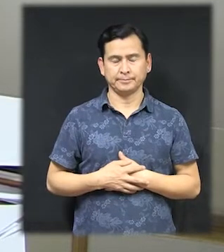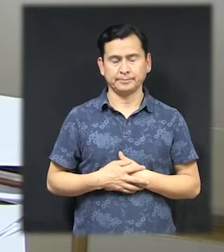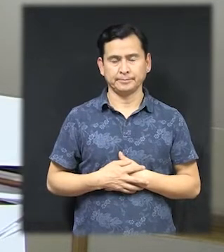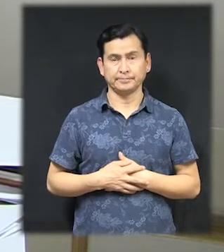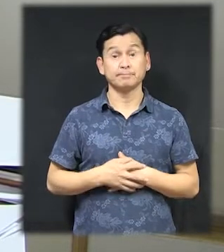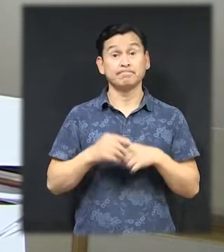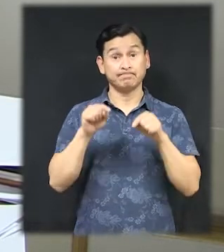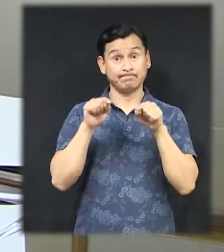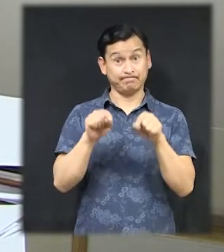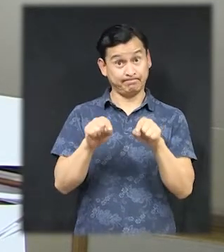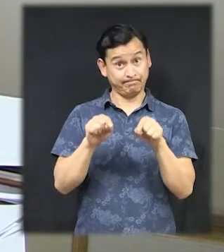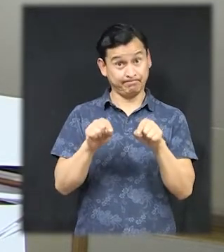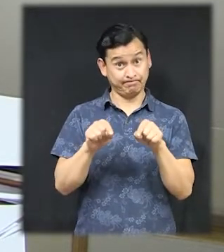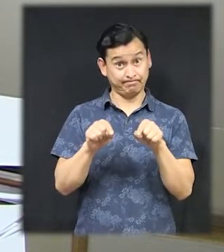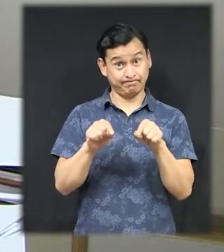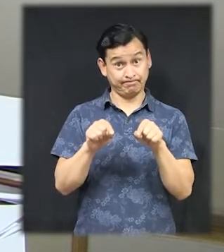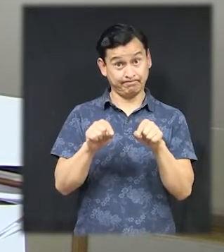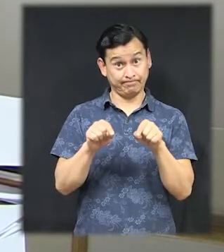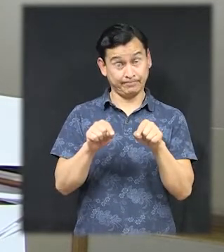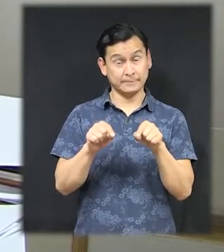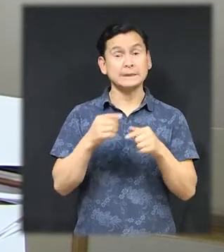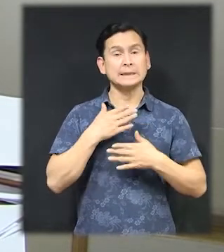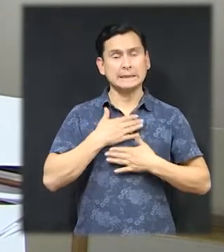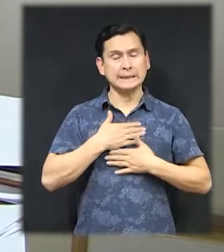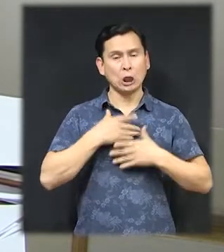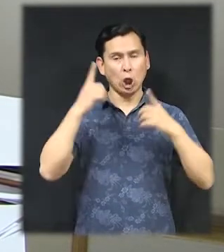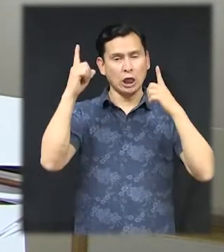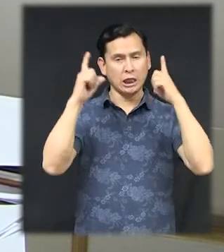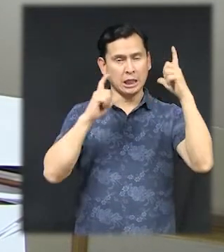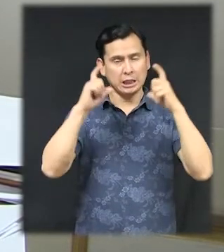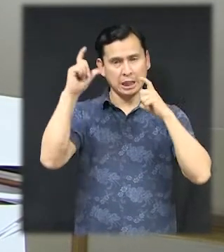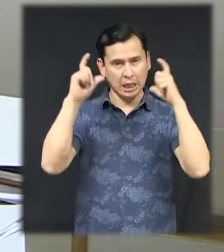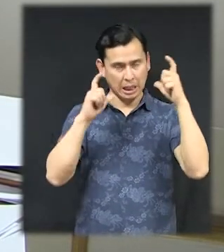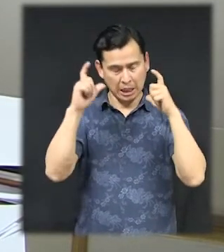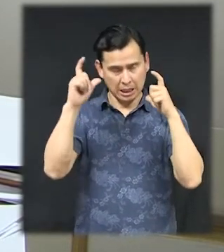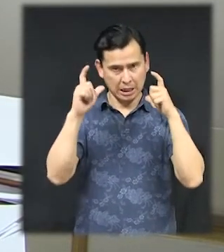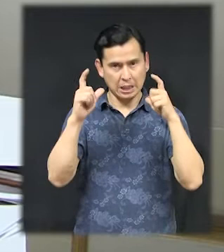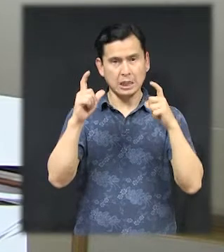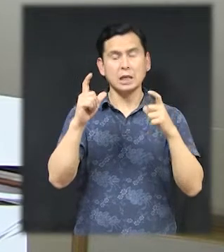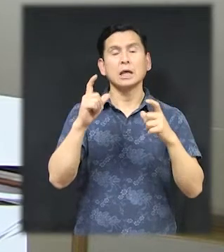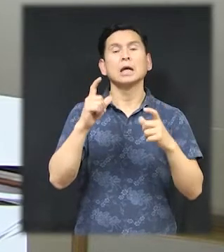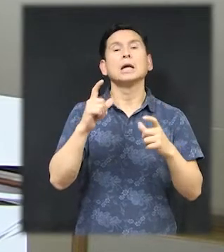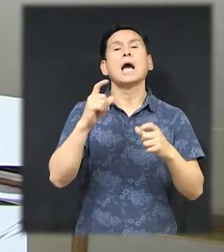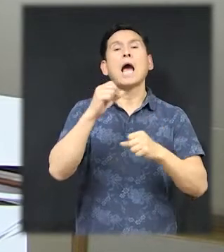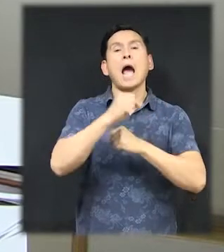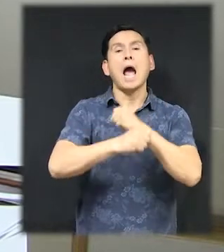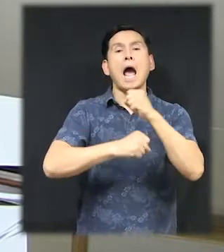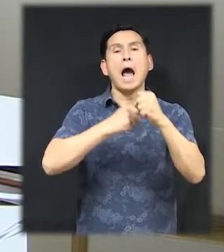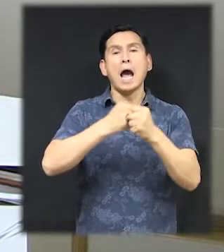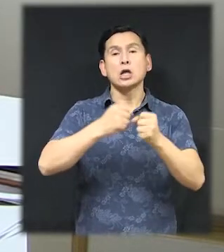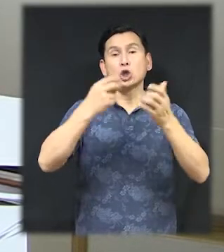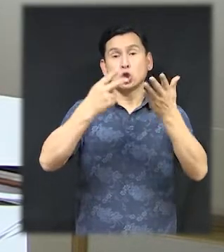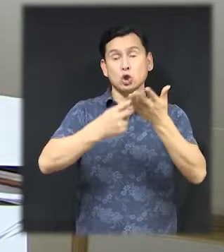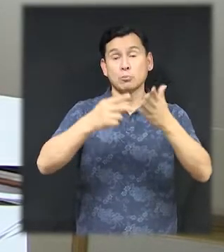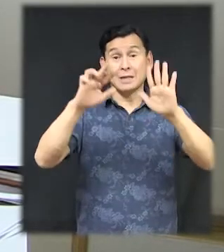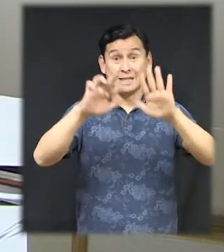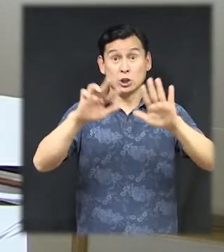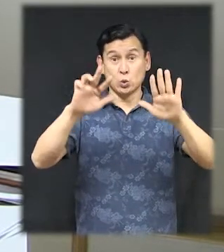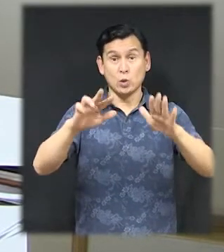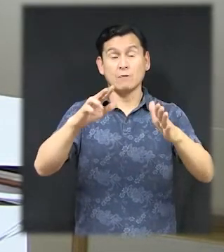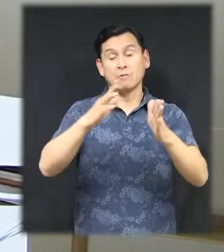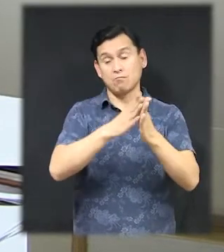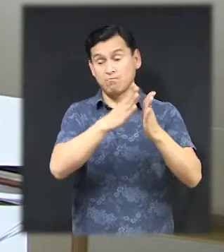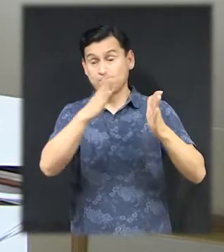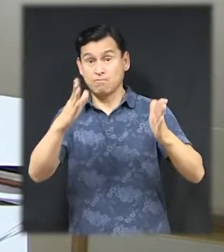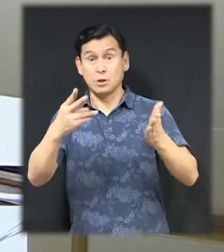más importantes para el Hospital Regional en la última década. Esto tiene que ver con un